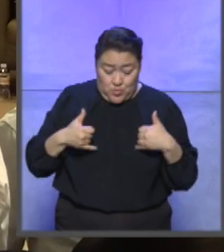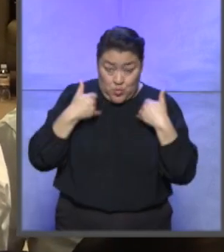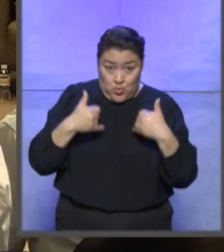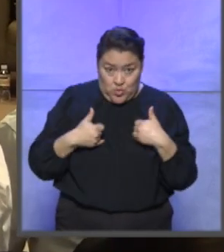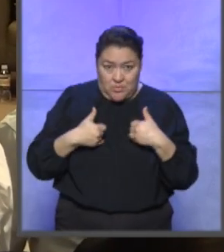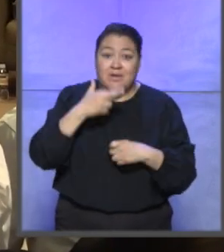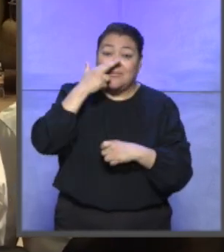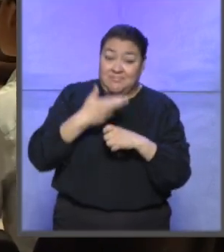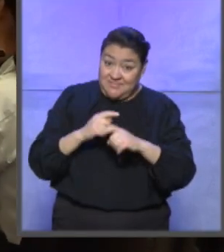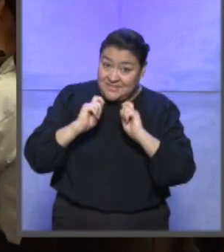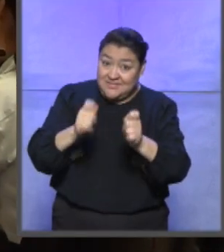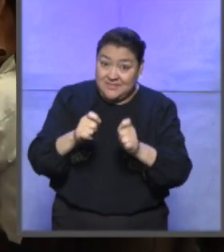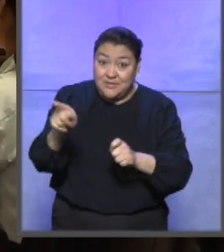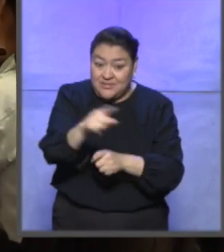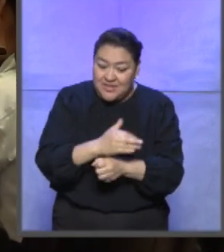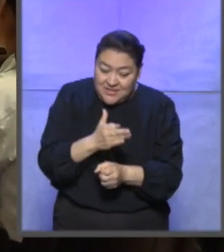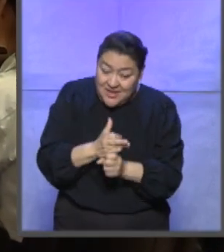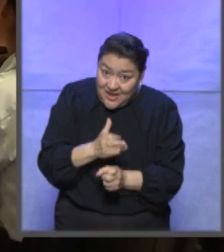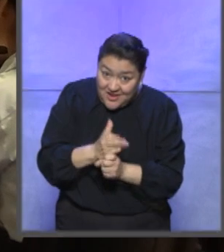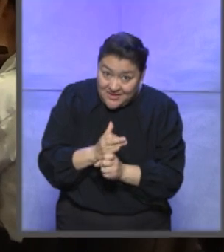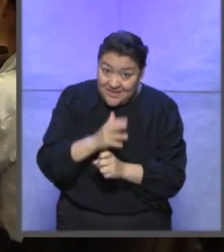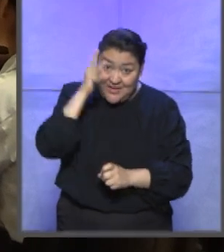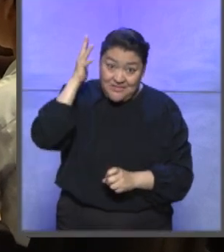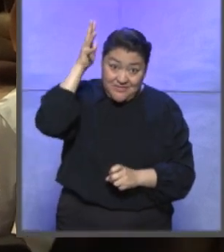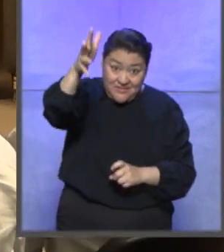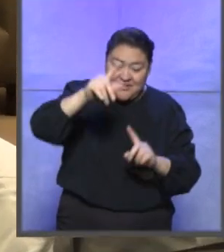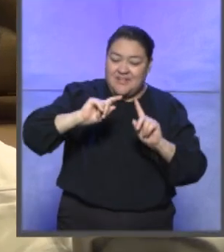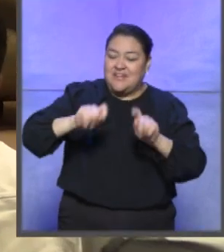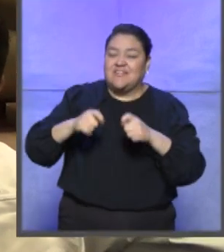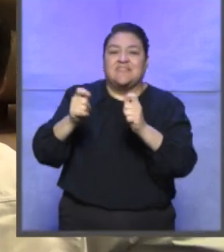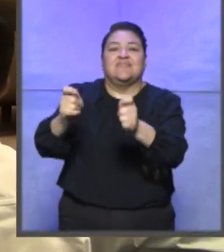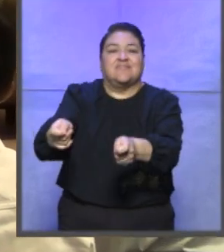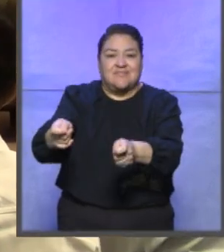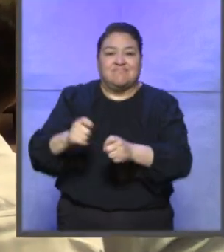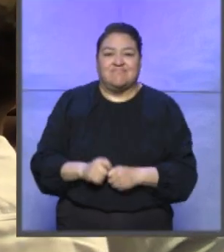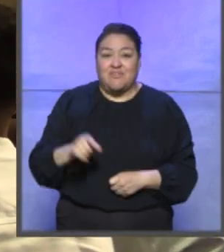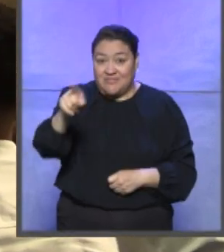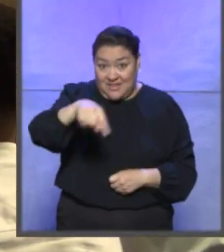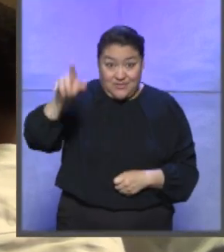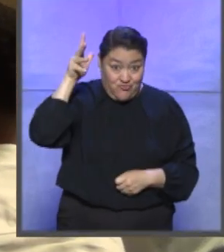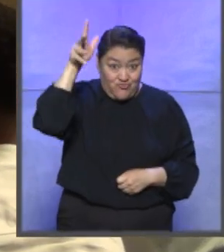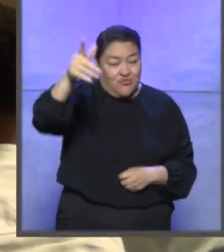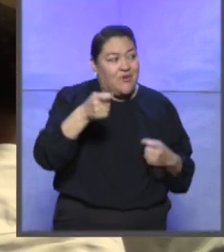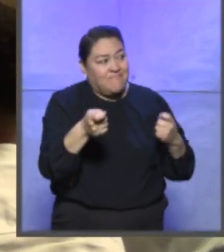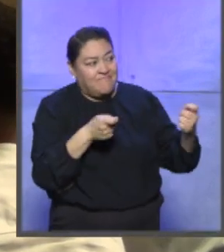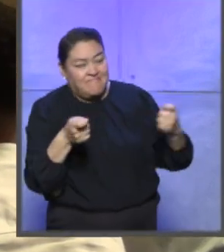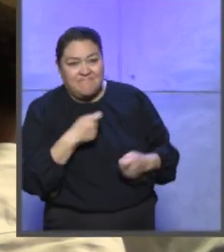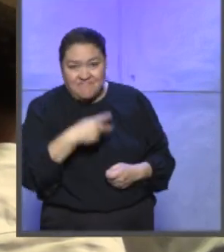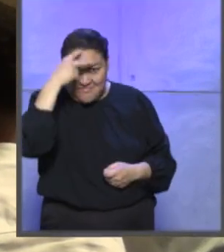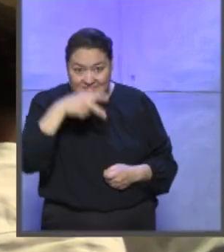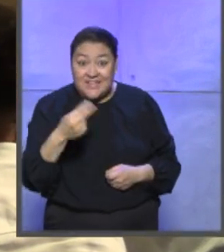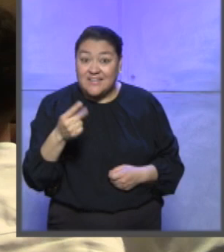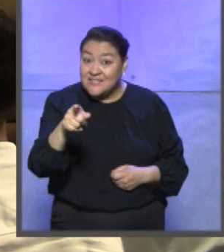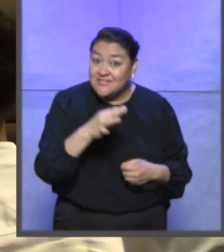jóvenes, ustedes tienen una gran tarea. Son el presente, pero también son el futuro de esta nación. Es fundamental que